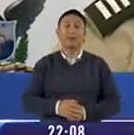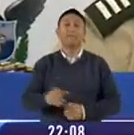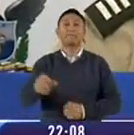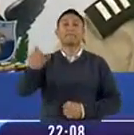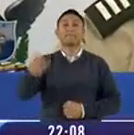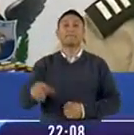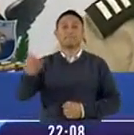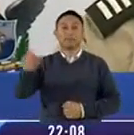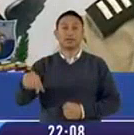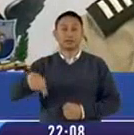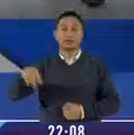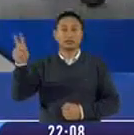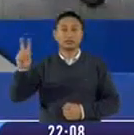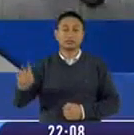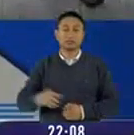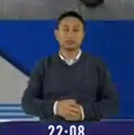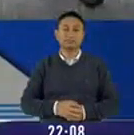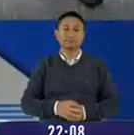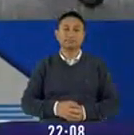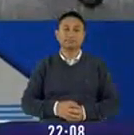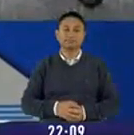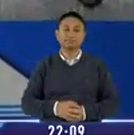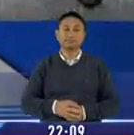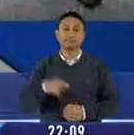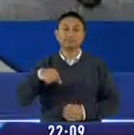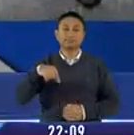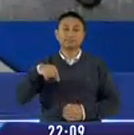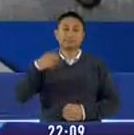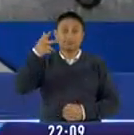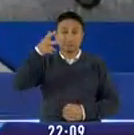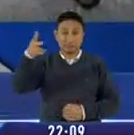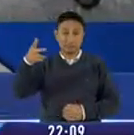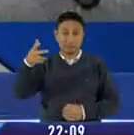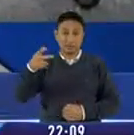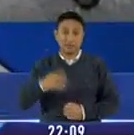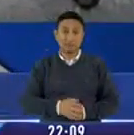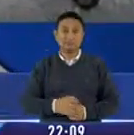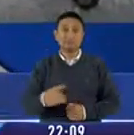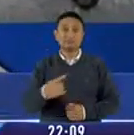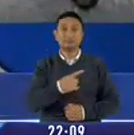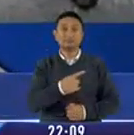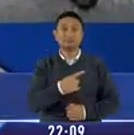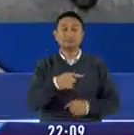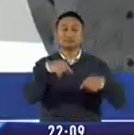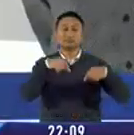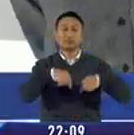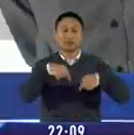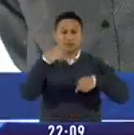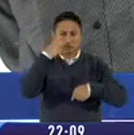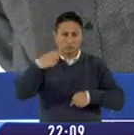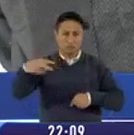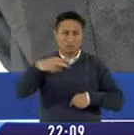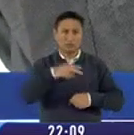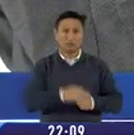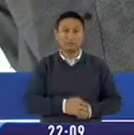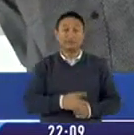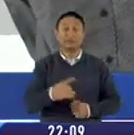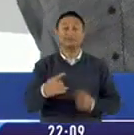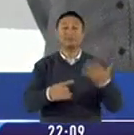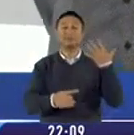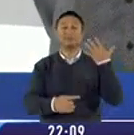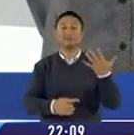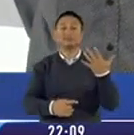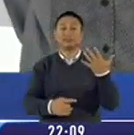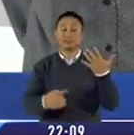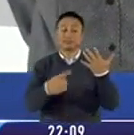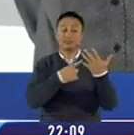ciudadanos de nacionalidad venezolana. Tras el cotejamiento de las cámaras, los agentes realizaron una triangulación y determinaron que entre los detenidos estaría